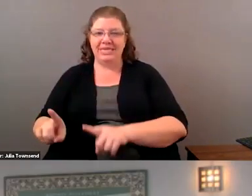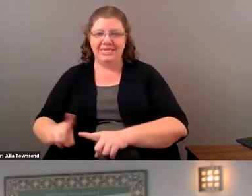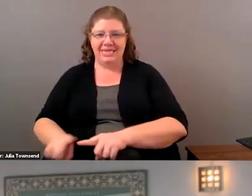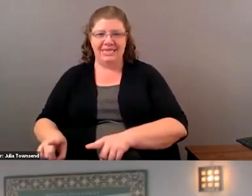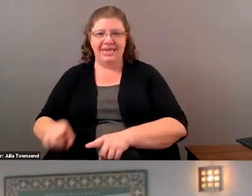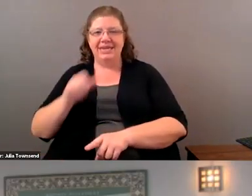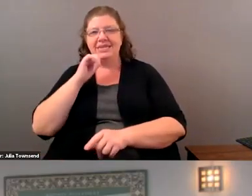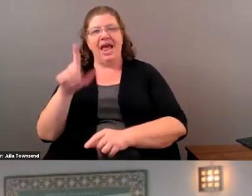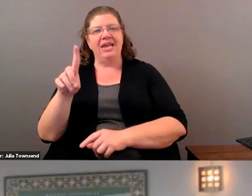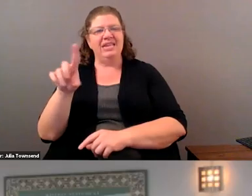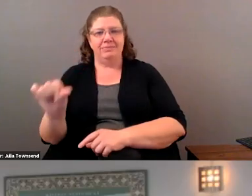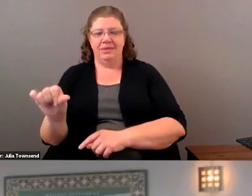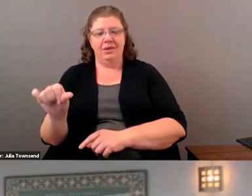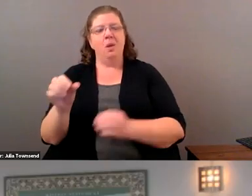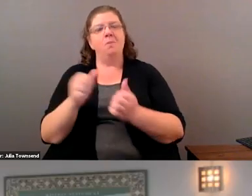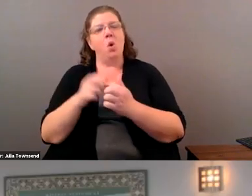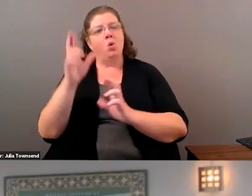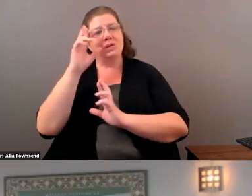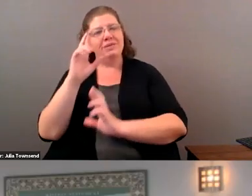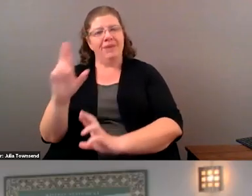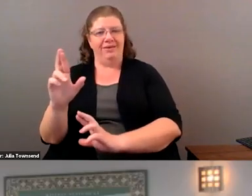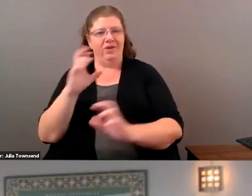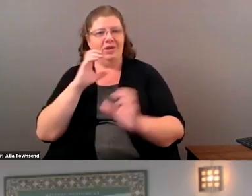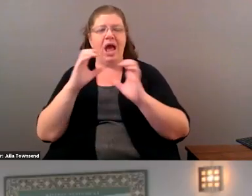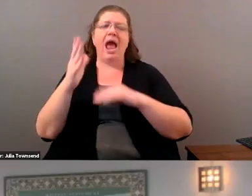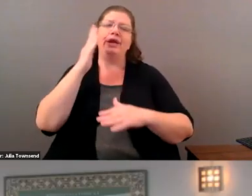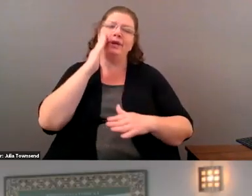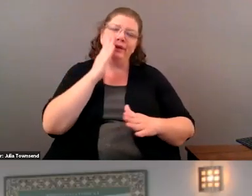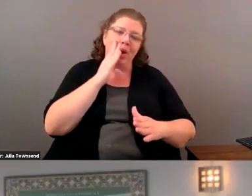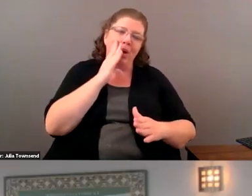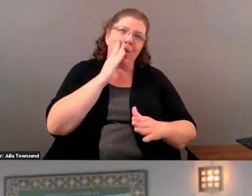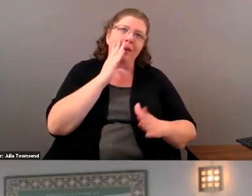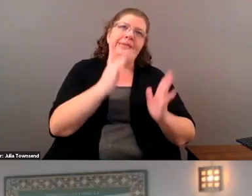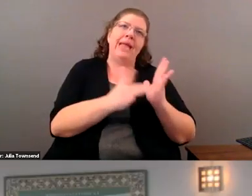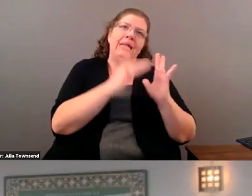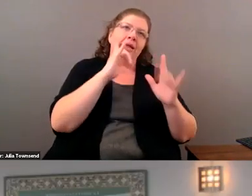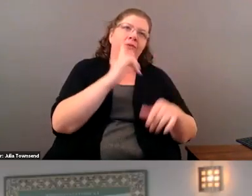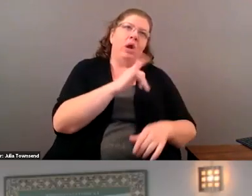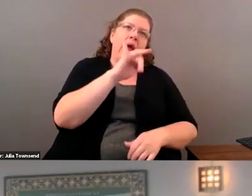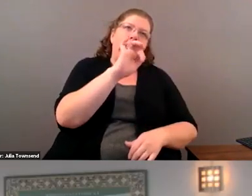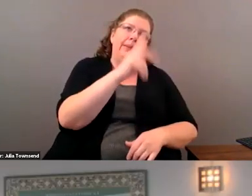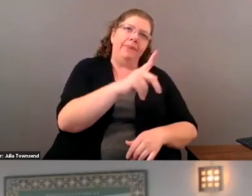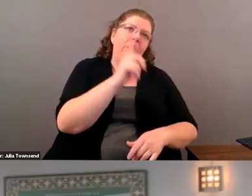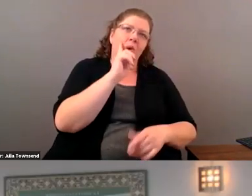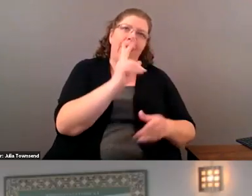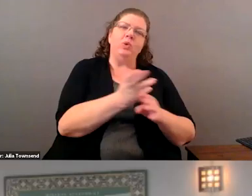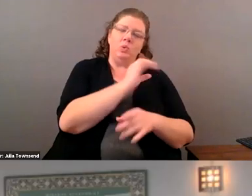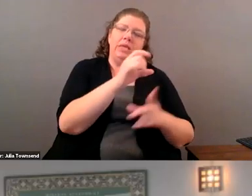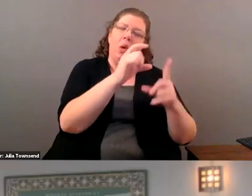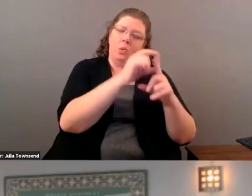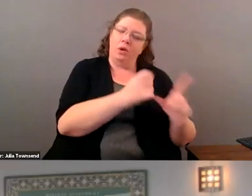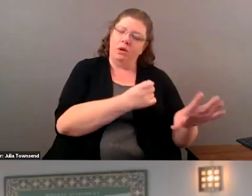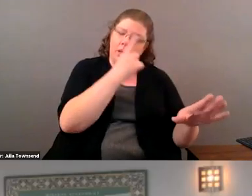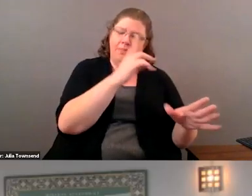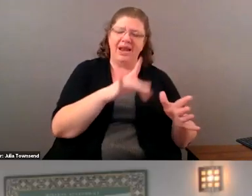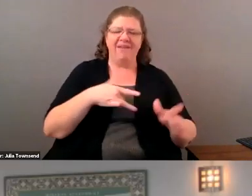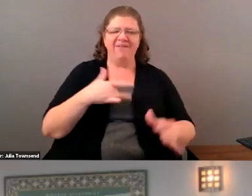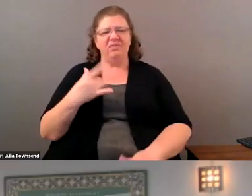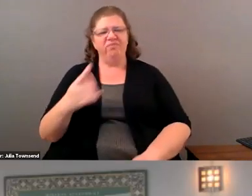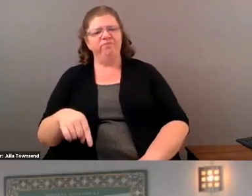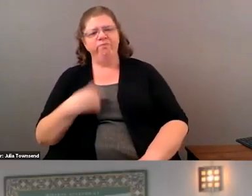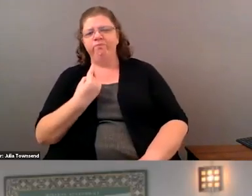estudiantes estudiantes con diferencias es mucho más respetuoso por lo menos cuando estamos hablando en